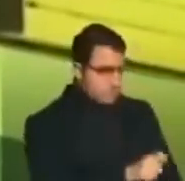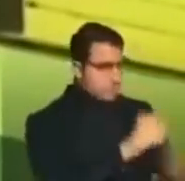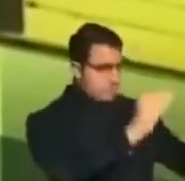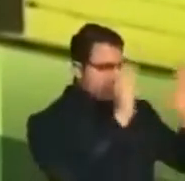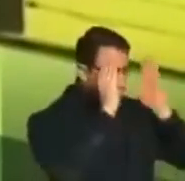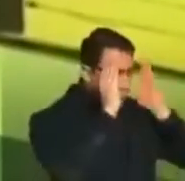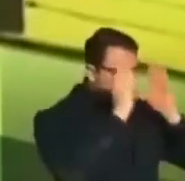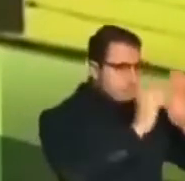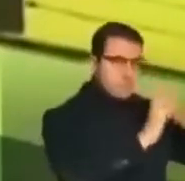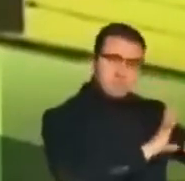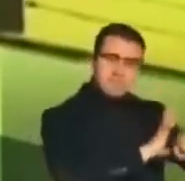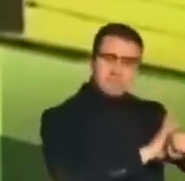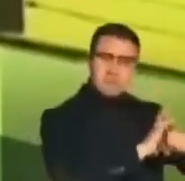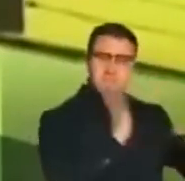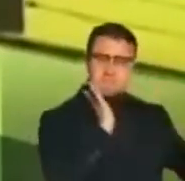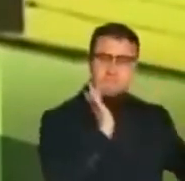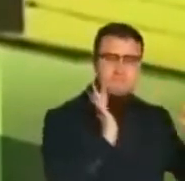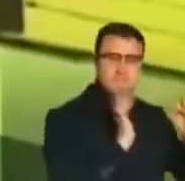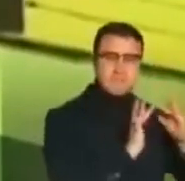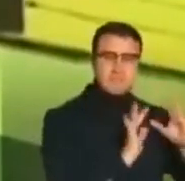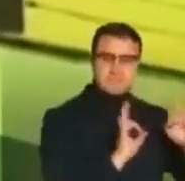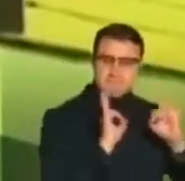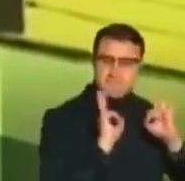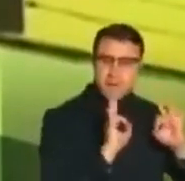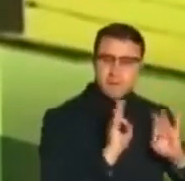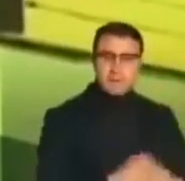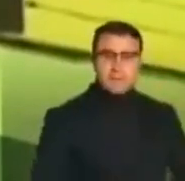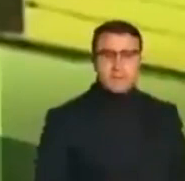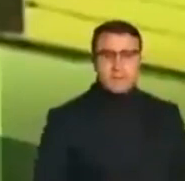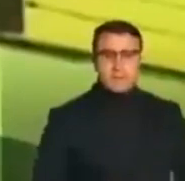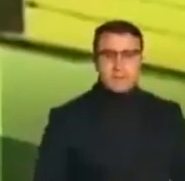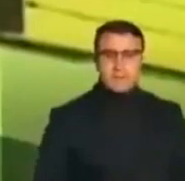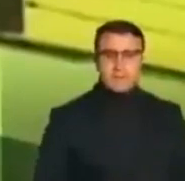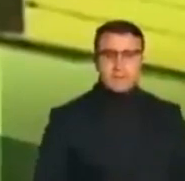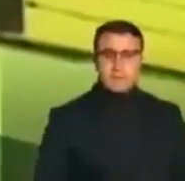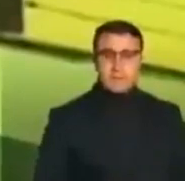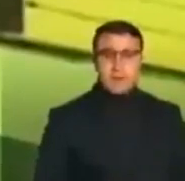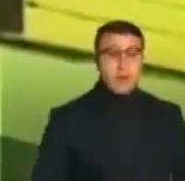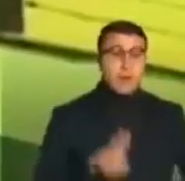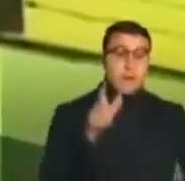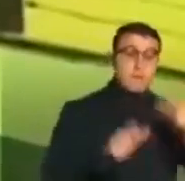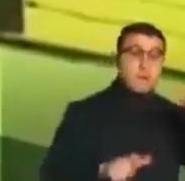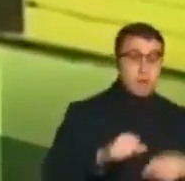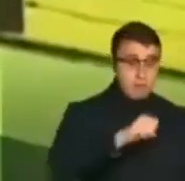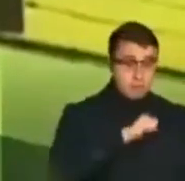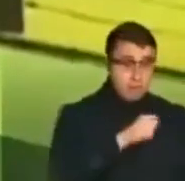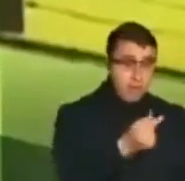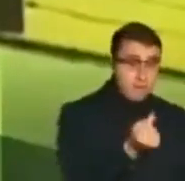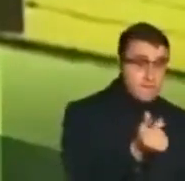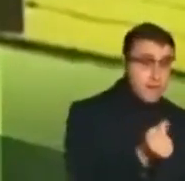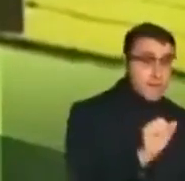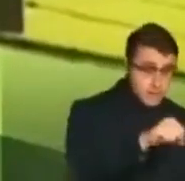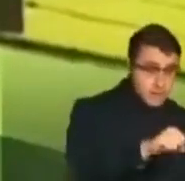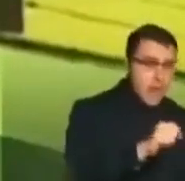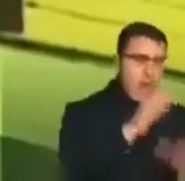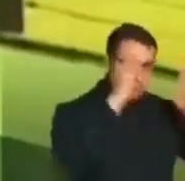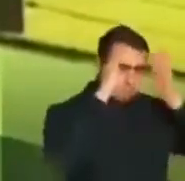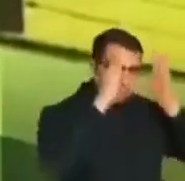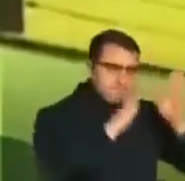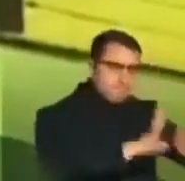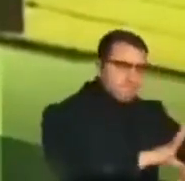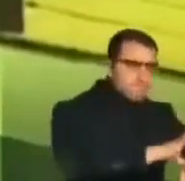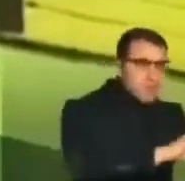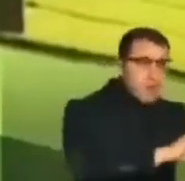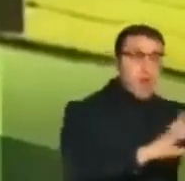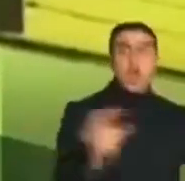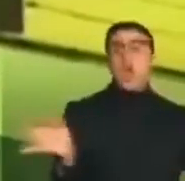que no clasifica a los seres humanos en si tienes dinero o no lo tienes, en si eres